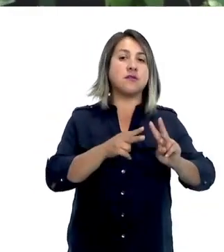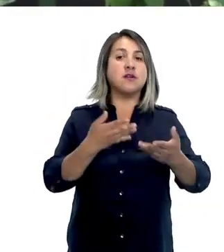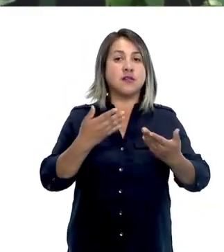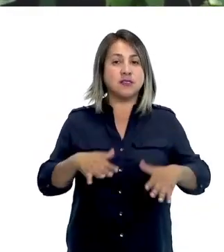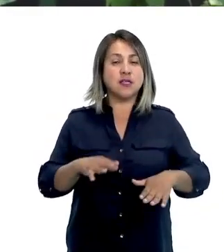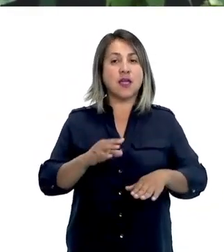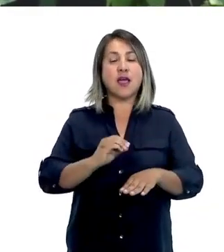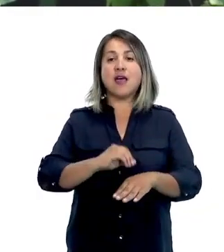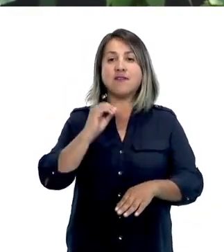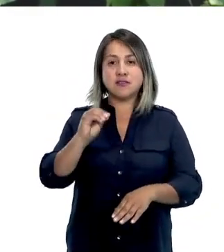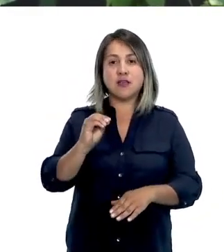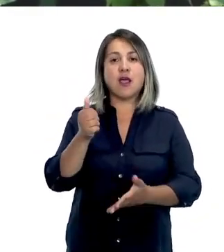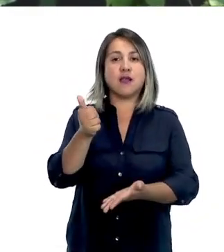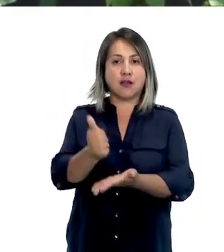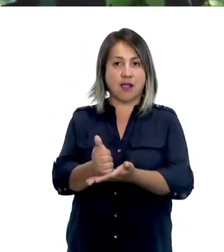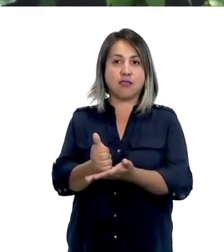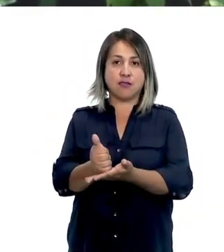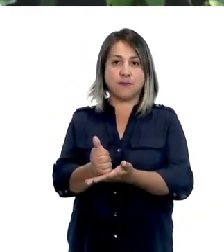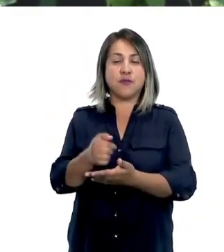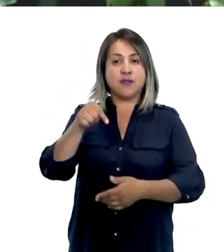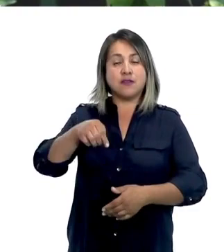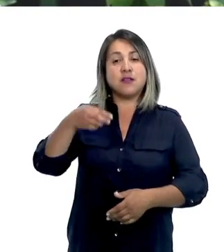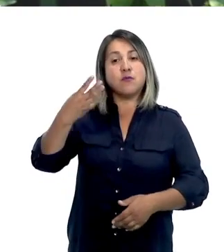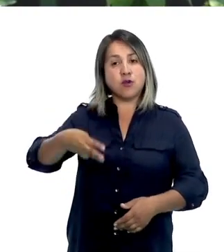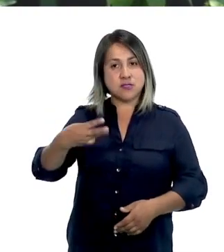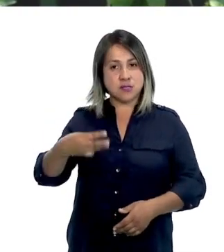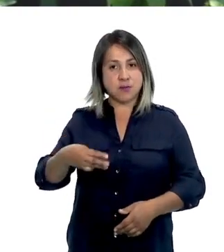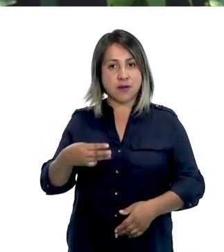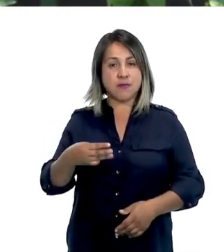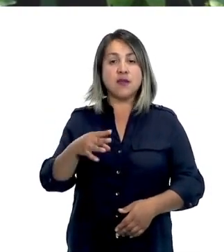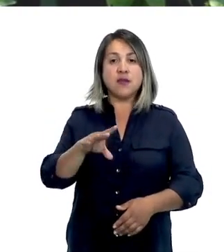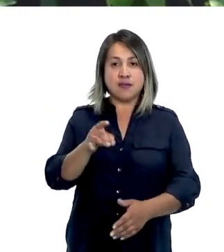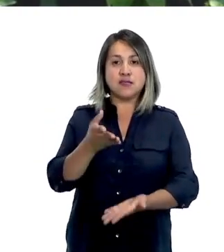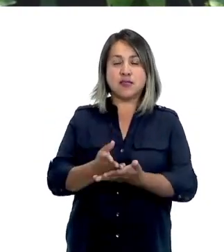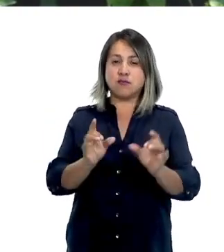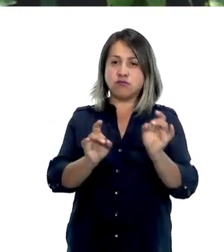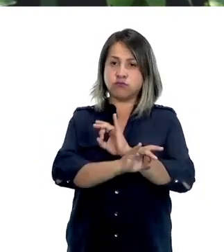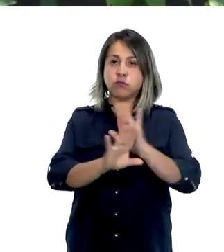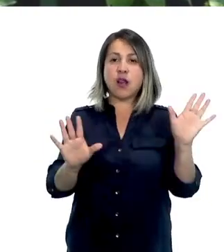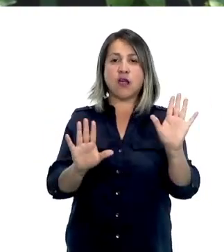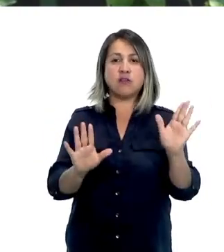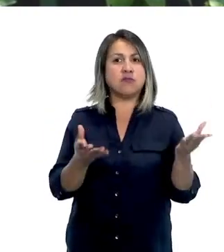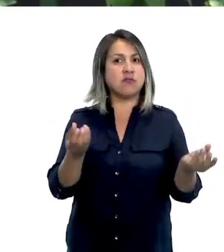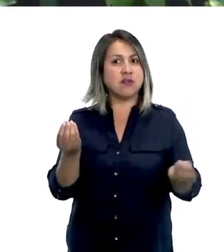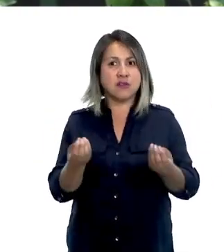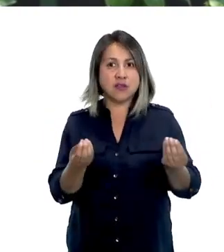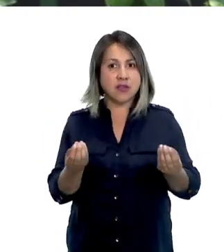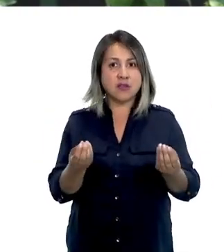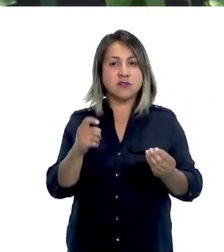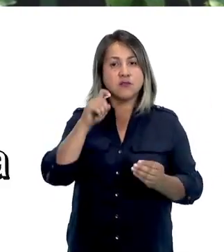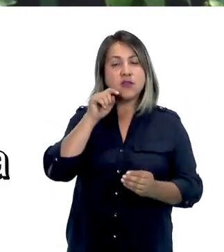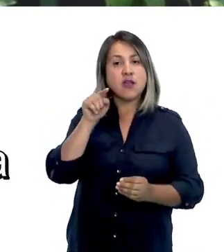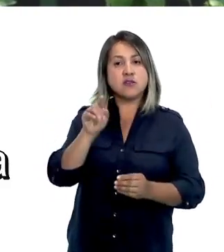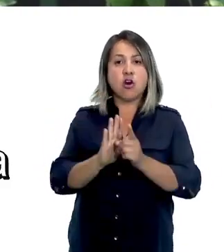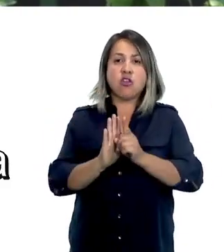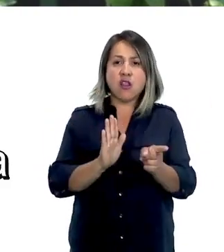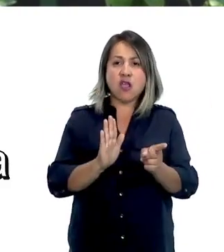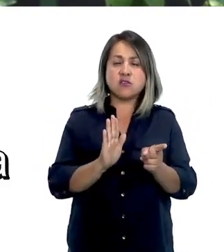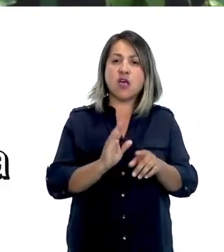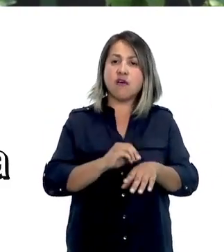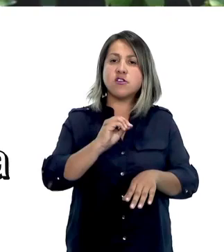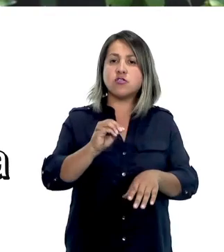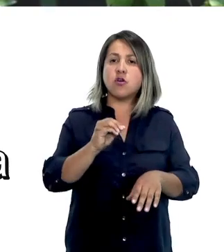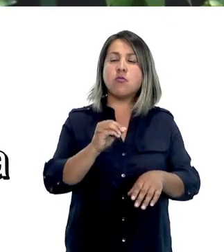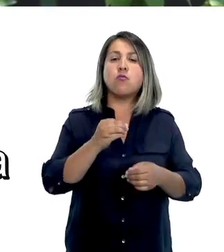anterior, lo primero que hemos resuelto es oficiar directamente al alcalde de dicha municipalidad para determinar con claridad cuál es